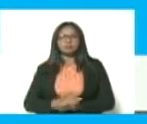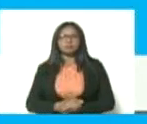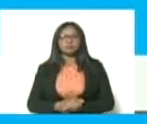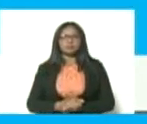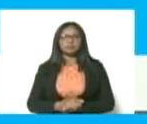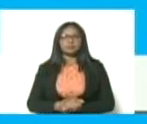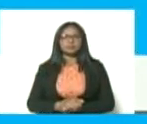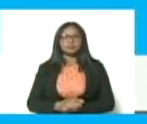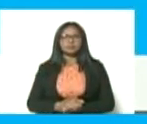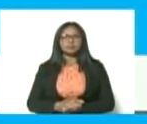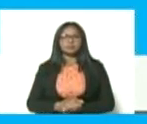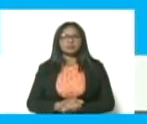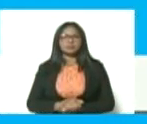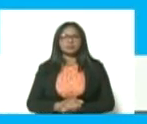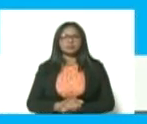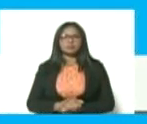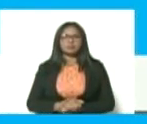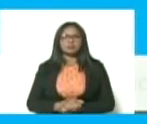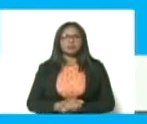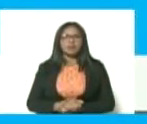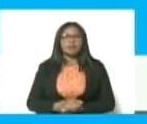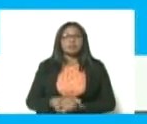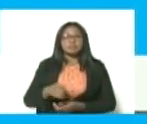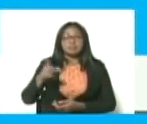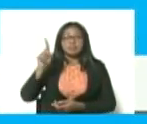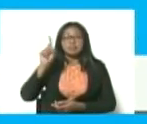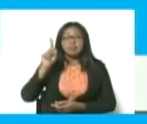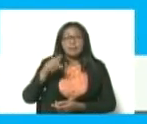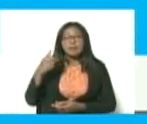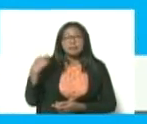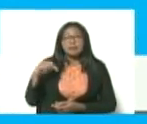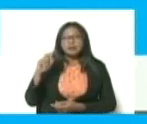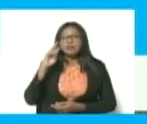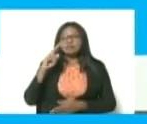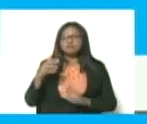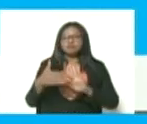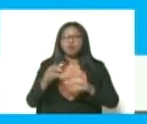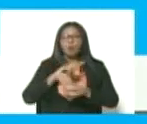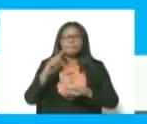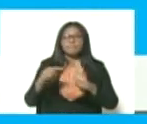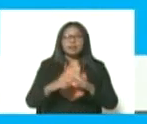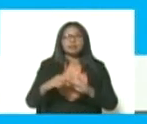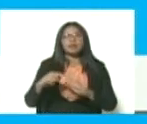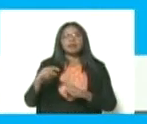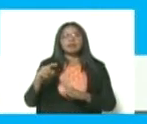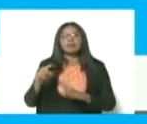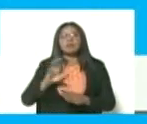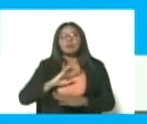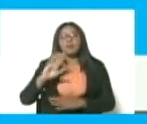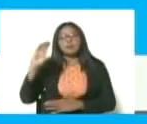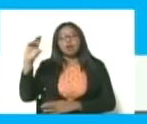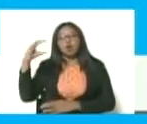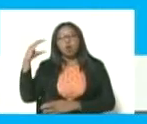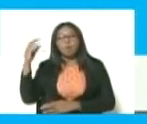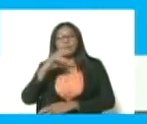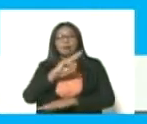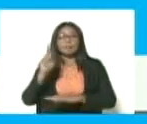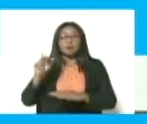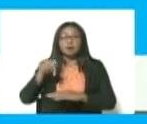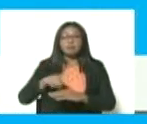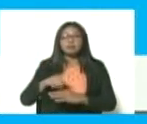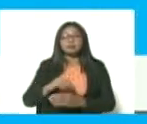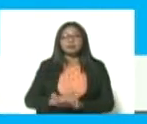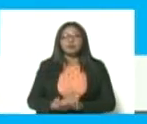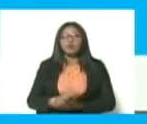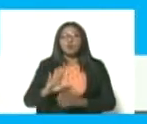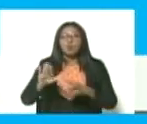tenía las fachadas completas del mundo, nuestra República de Colombia, la de Bolívar. Y luego cuando se da la